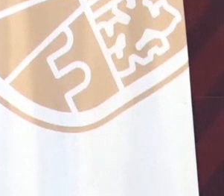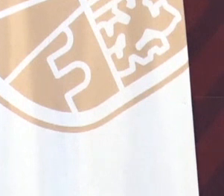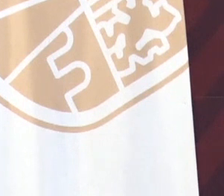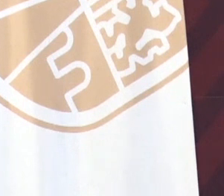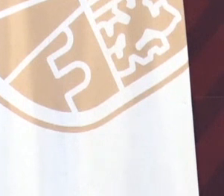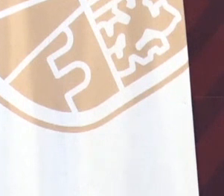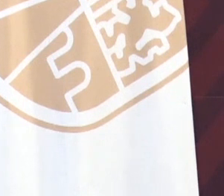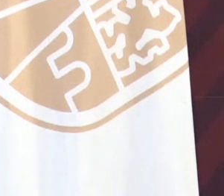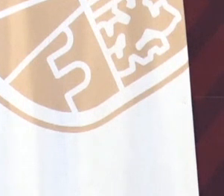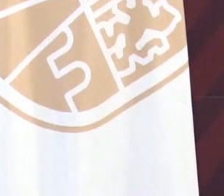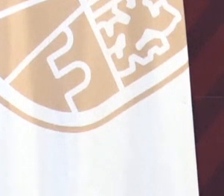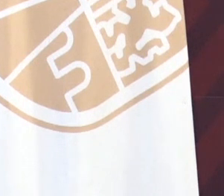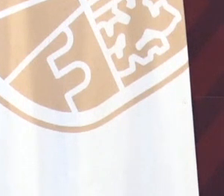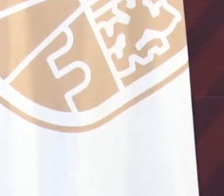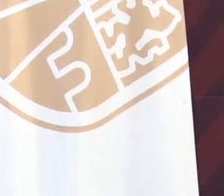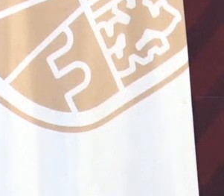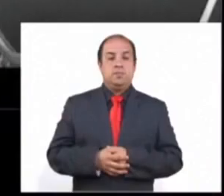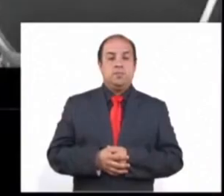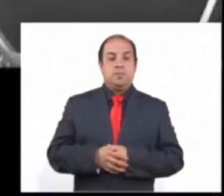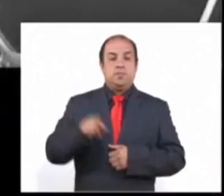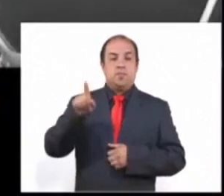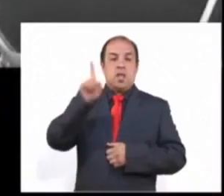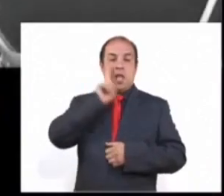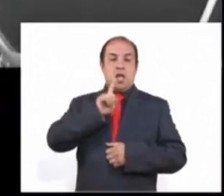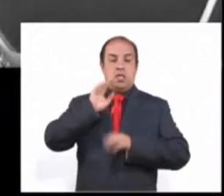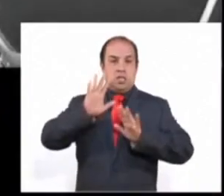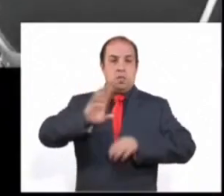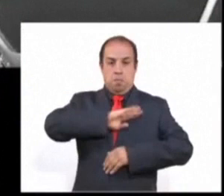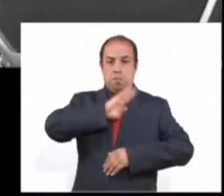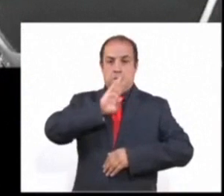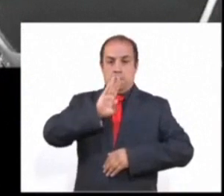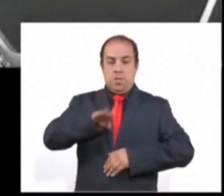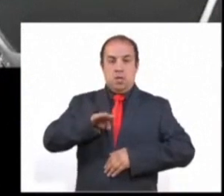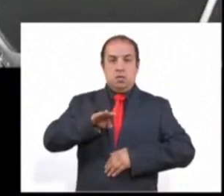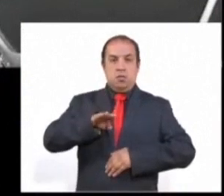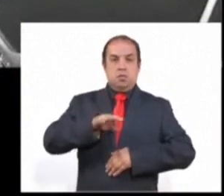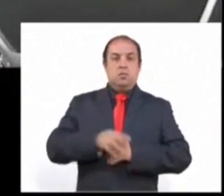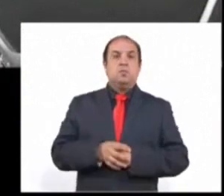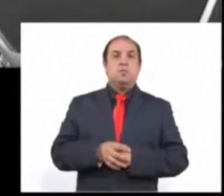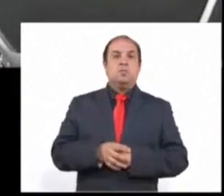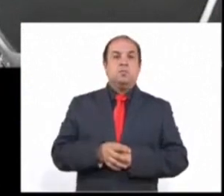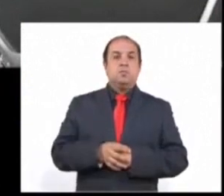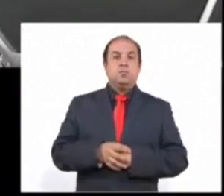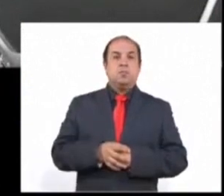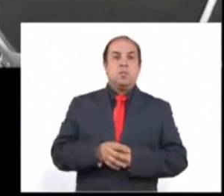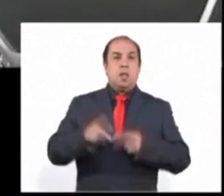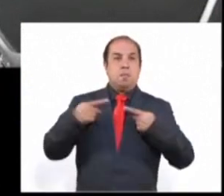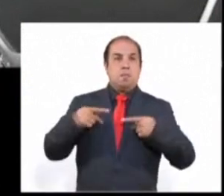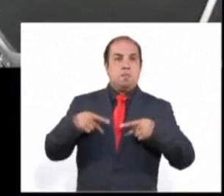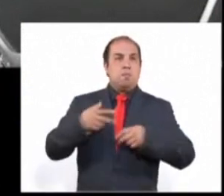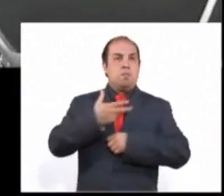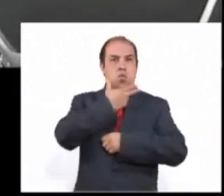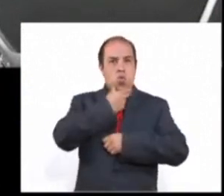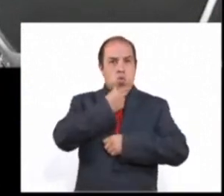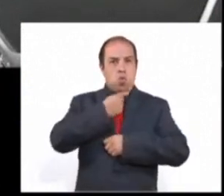y la fiscalía general de justicia de Morelos la fiscalía capitalina ha encontrado además grabaciones de cámaras de seguridad en las